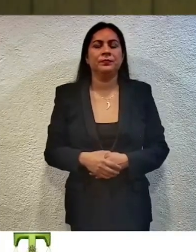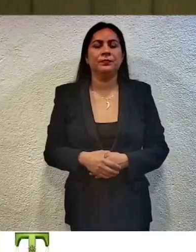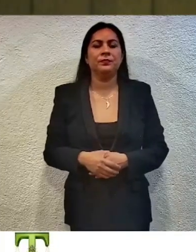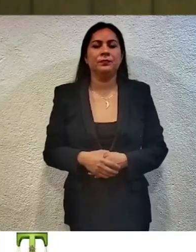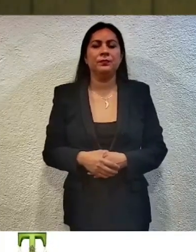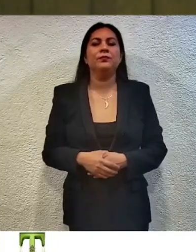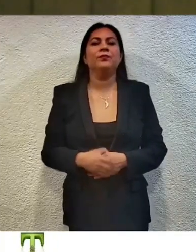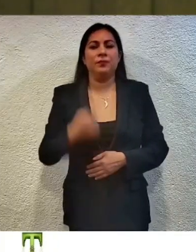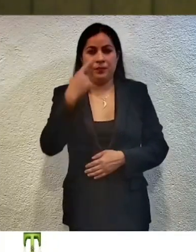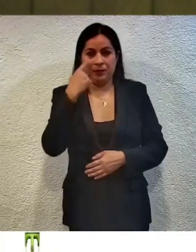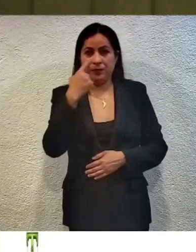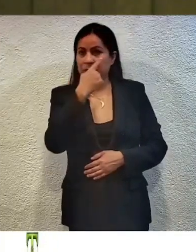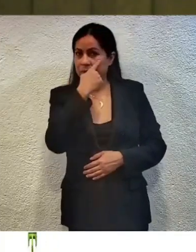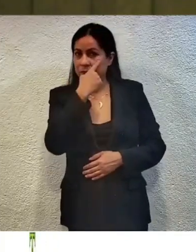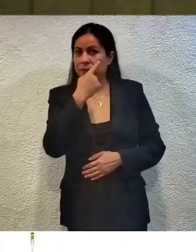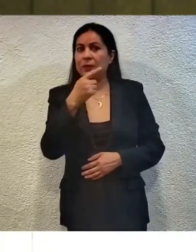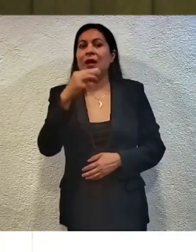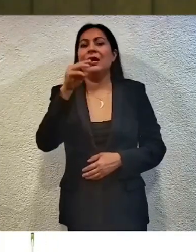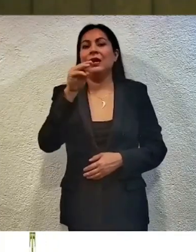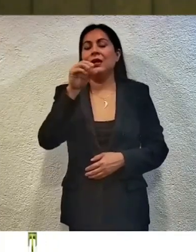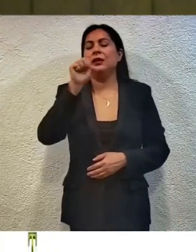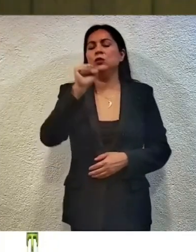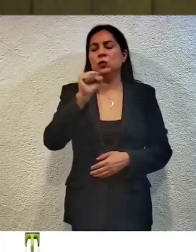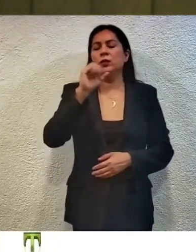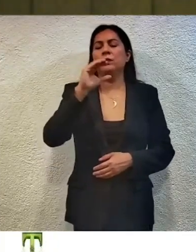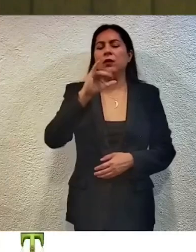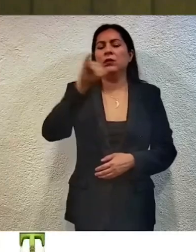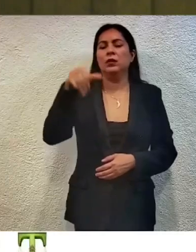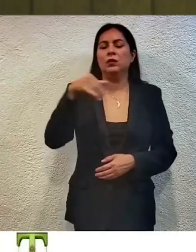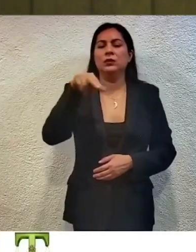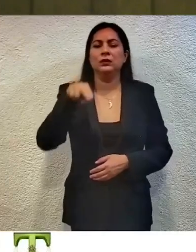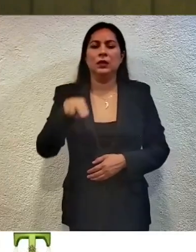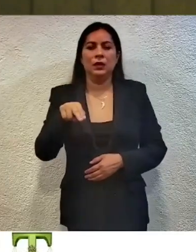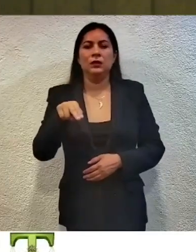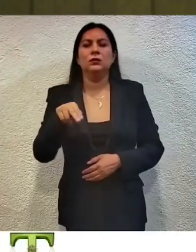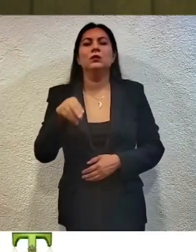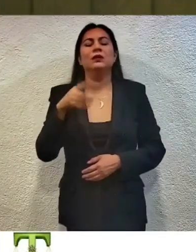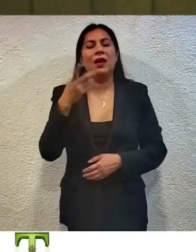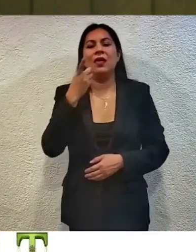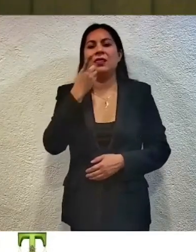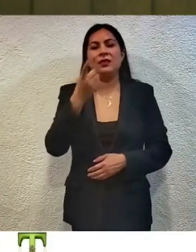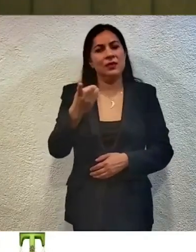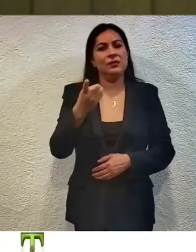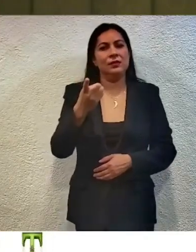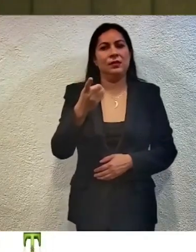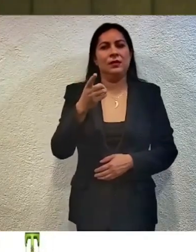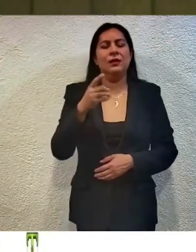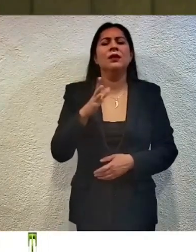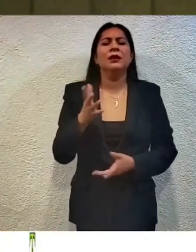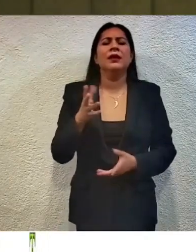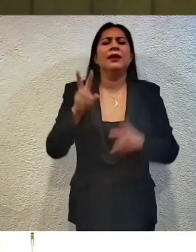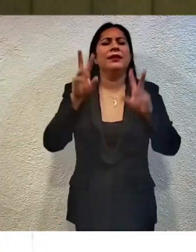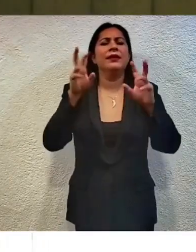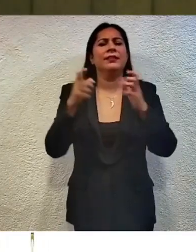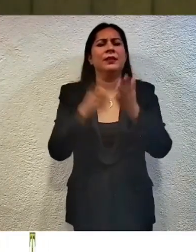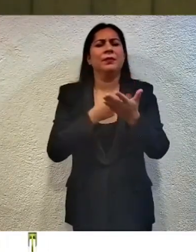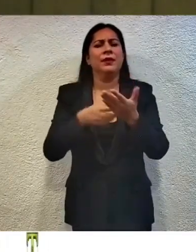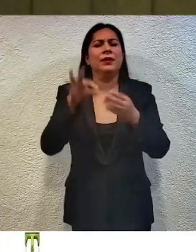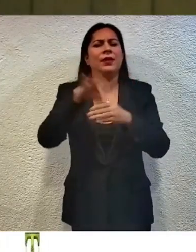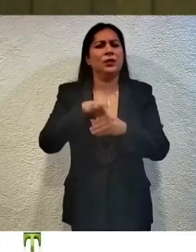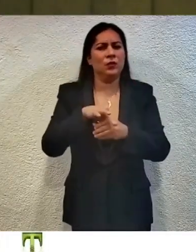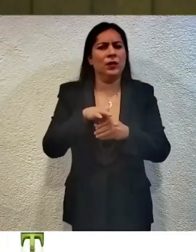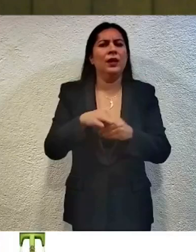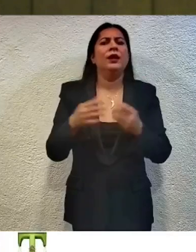En este sentido, la Suprema Corte de Justicia de la Nación ha estimado que, en materia electoral,